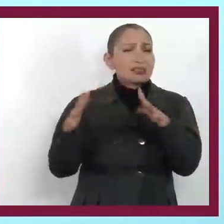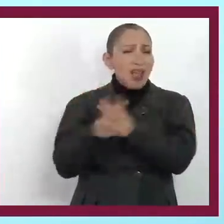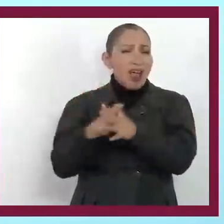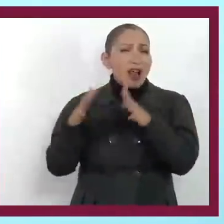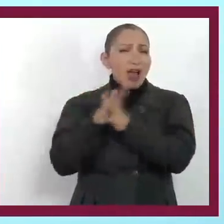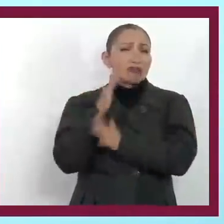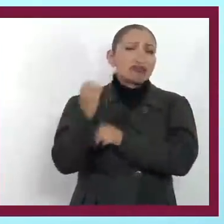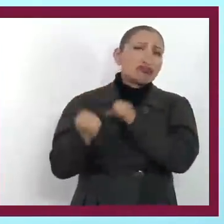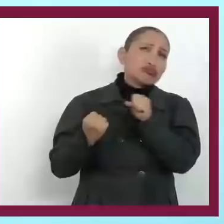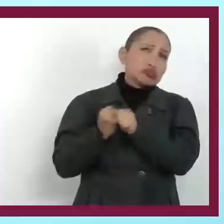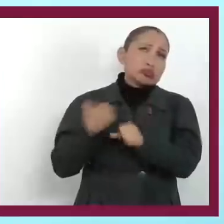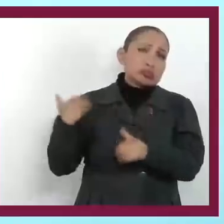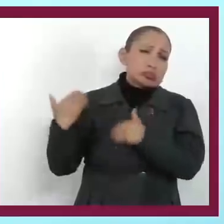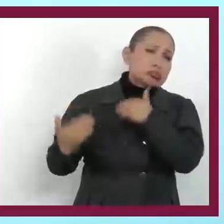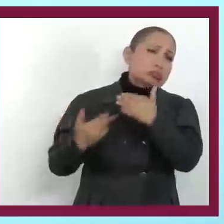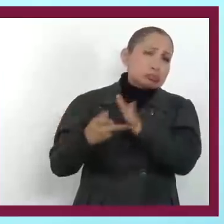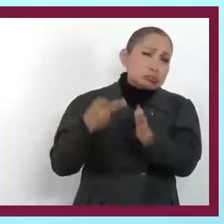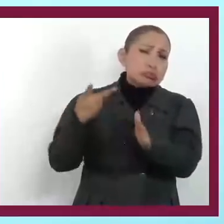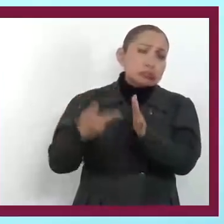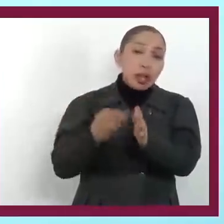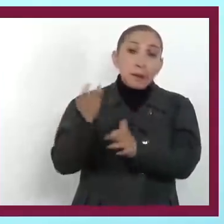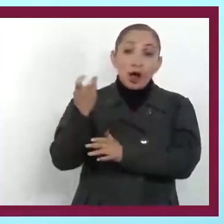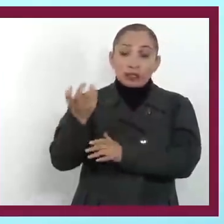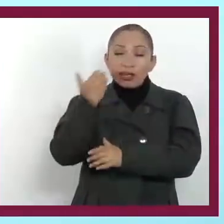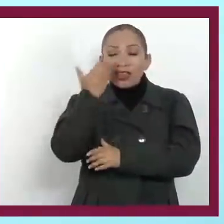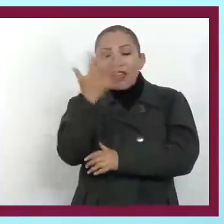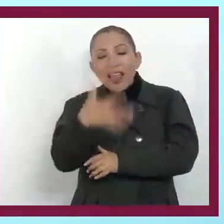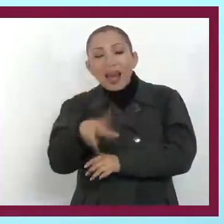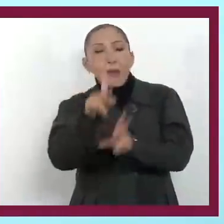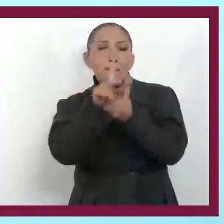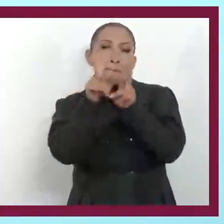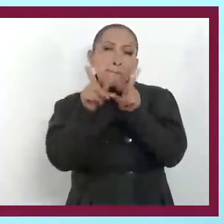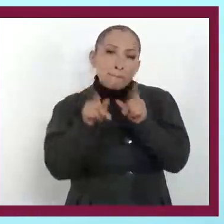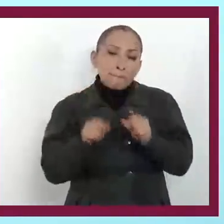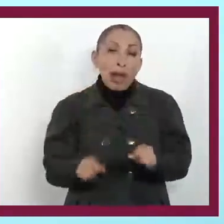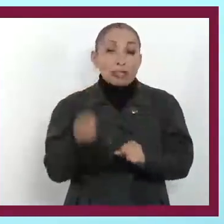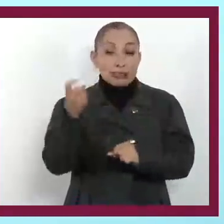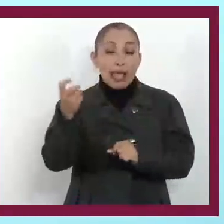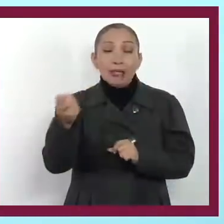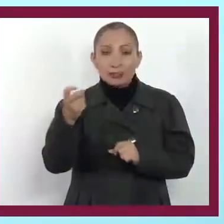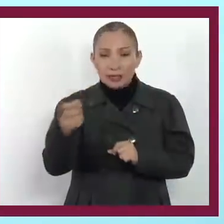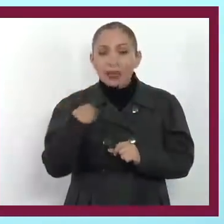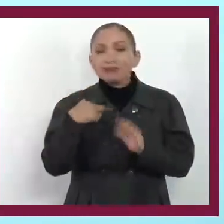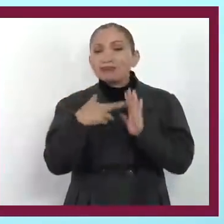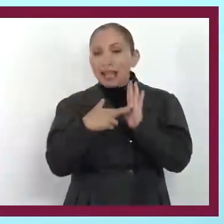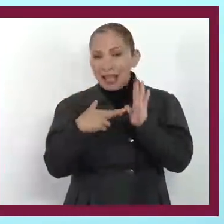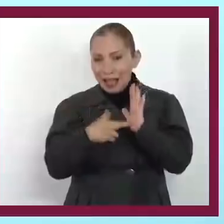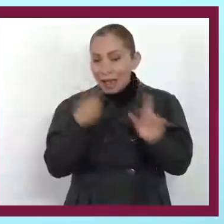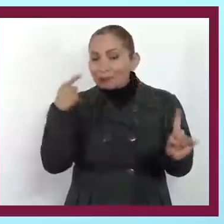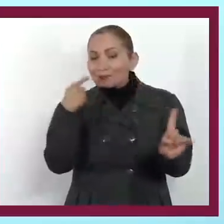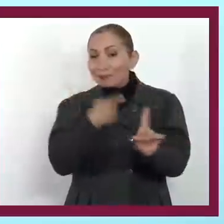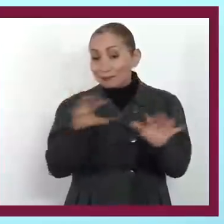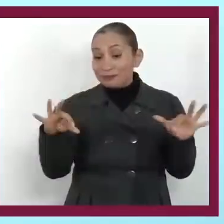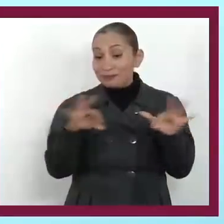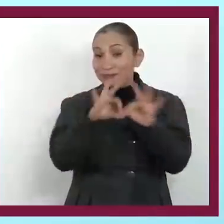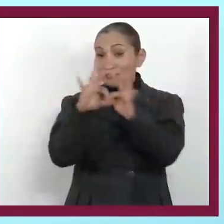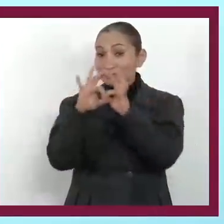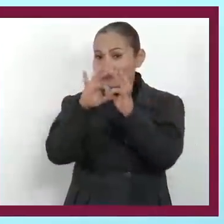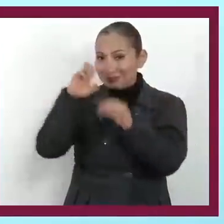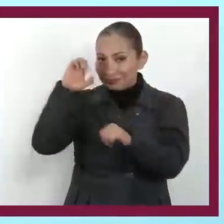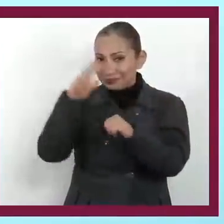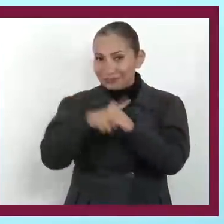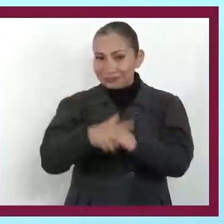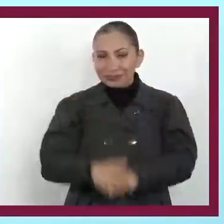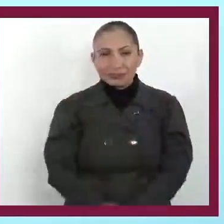a lo largo de la historia, por lo que la búsqueda de la paz fue uno de los principales objetivos de la creación de la